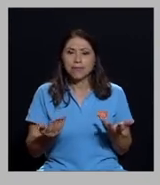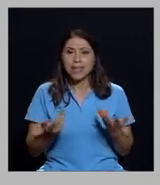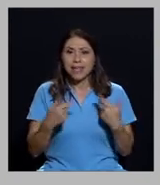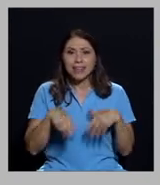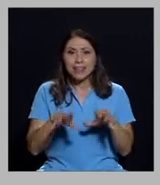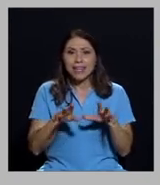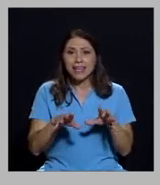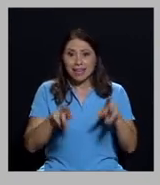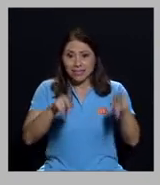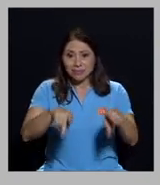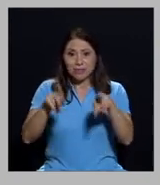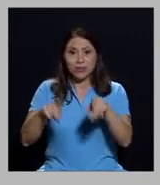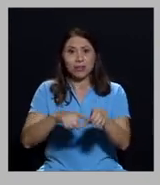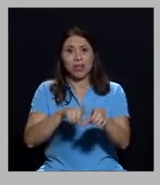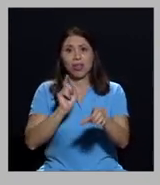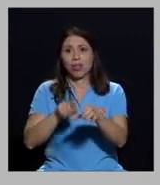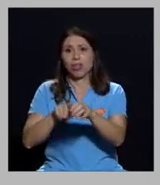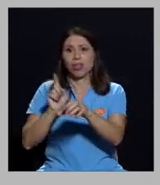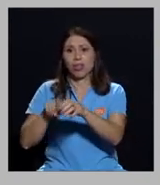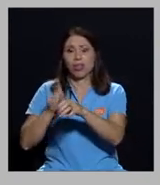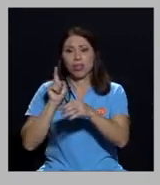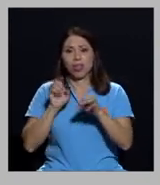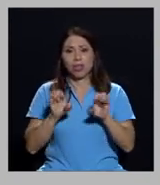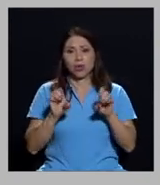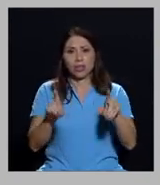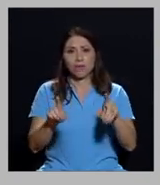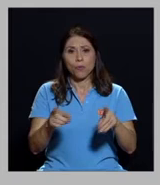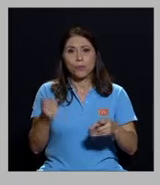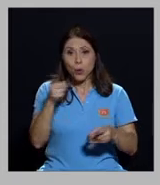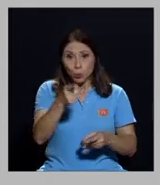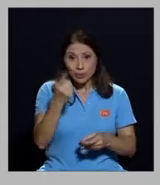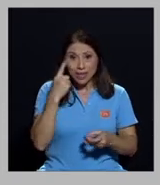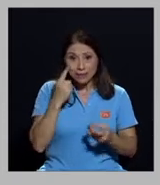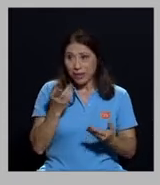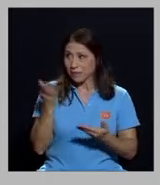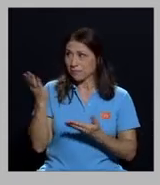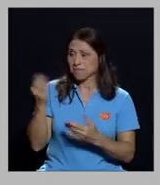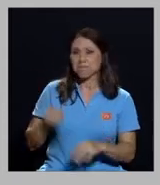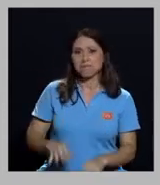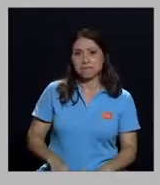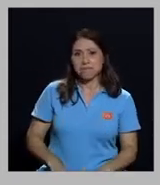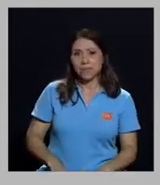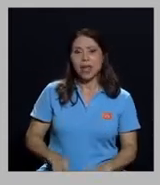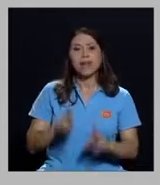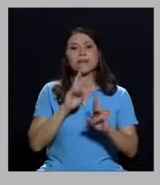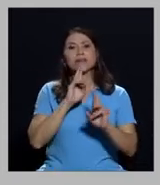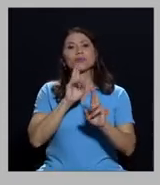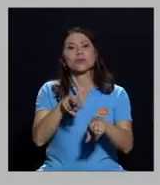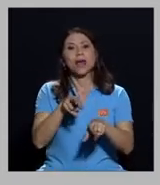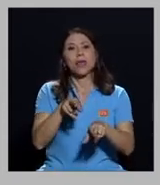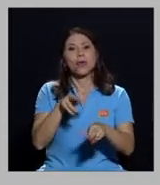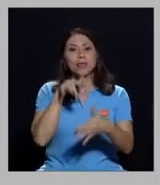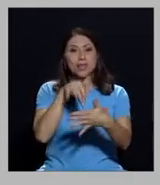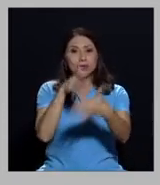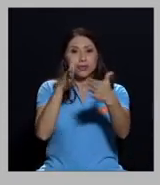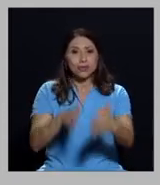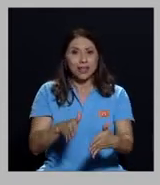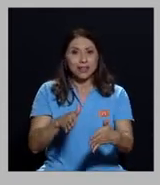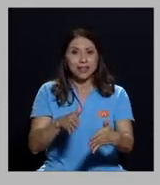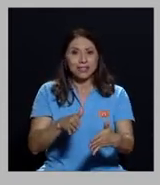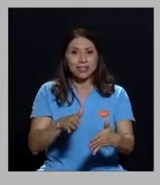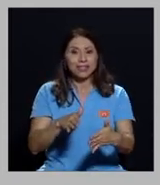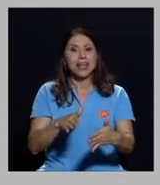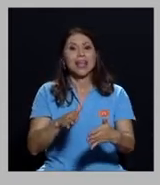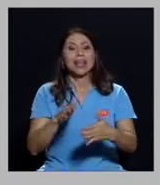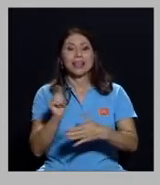exclusión sino esto que ustedes ven es los resultados de los muchachos de 15 años ticos en las pruebas